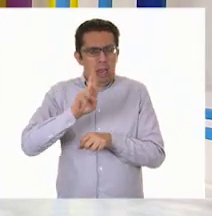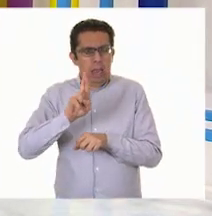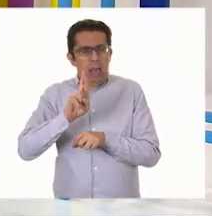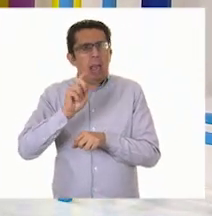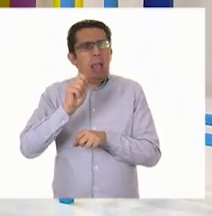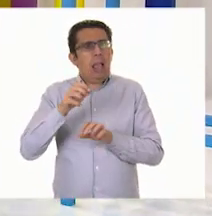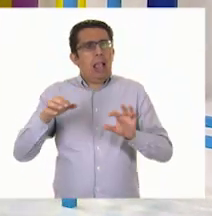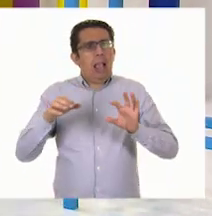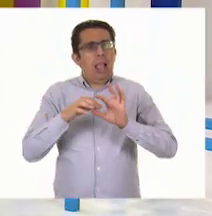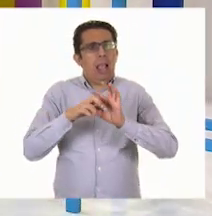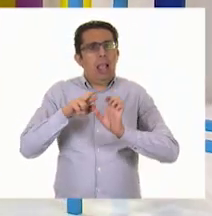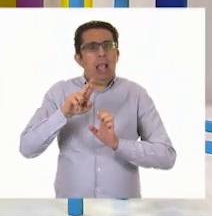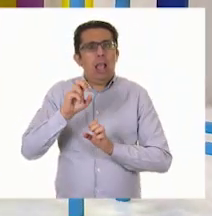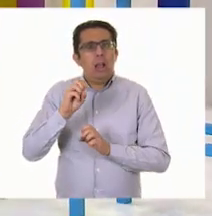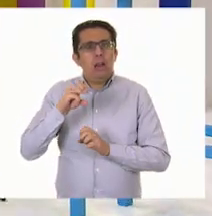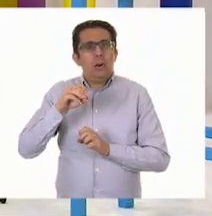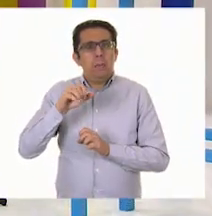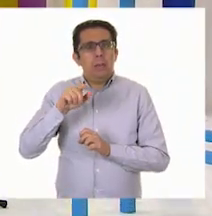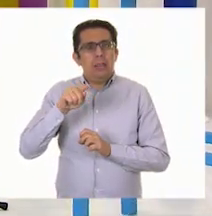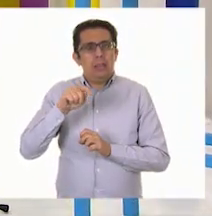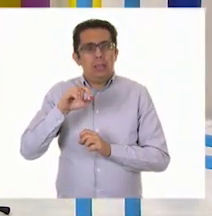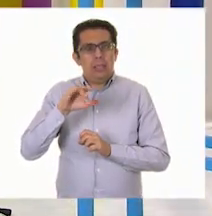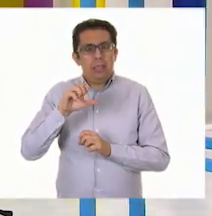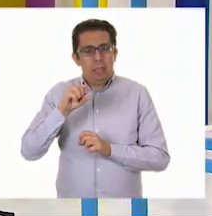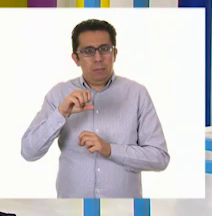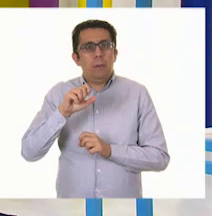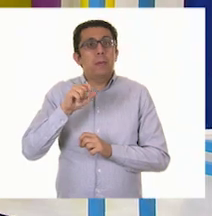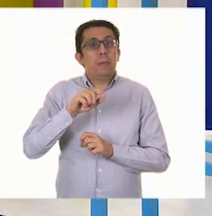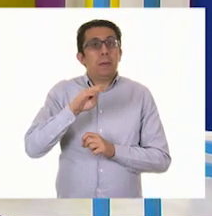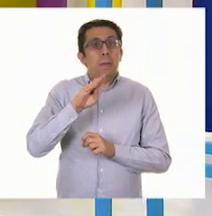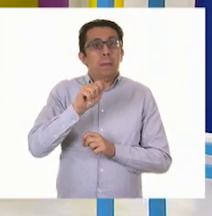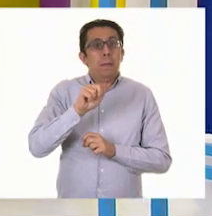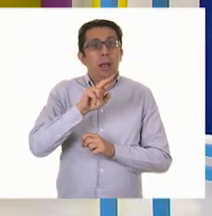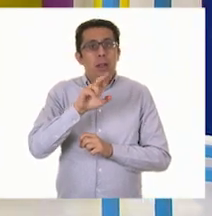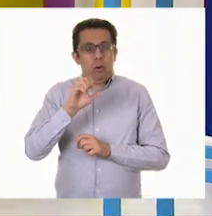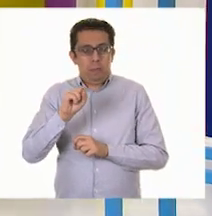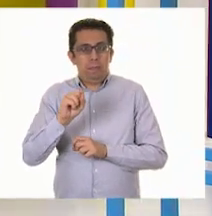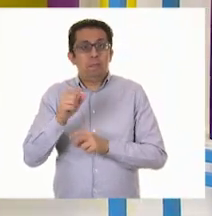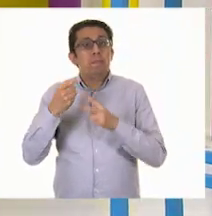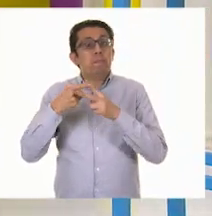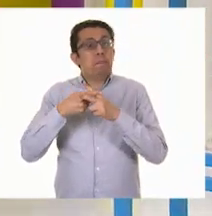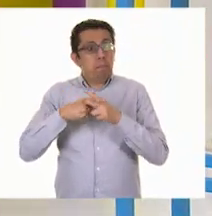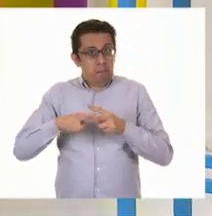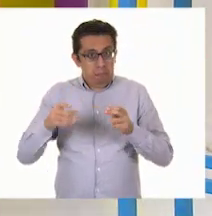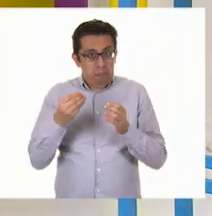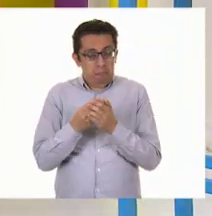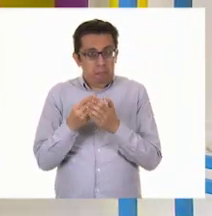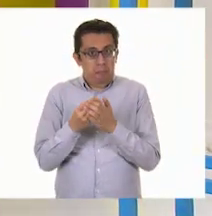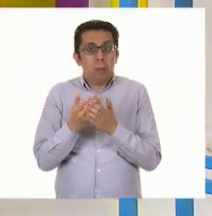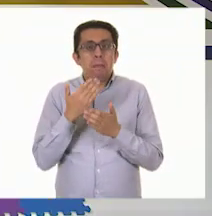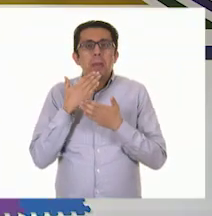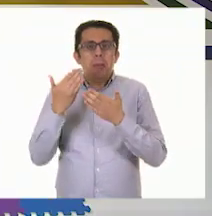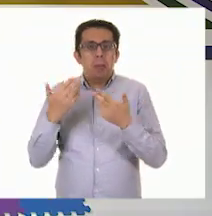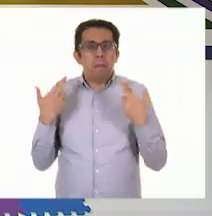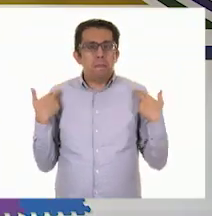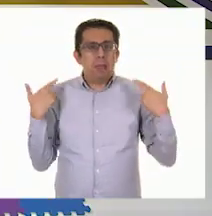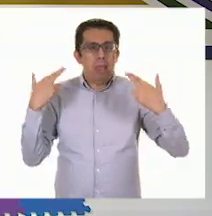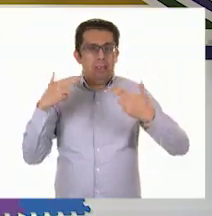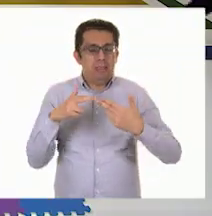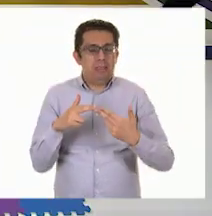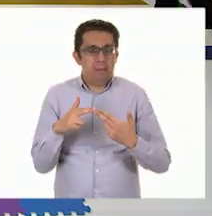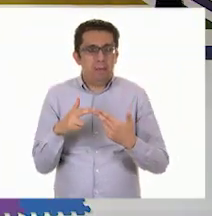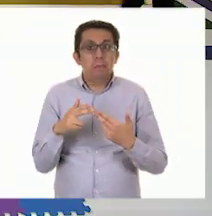romanticismo y barroco. ¿Ya están listas? ¿Están listos? Pues vamos a comenzar con la clase y vamos a darle la bienvenida a la maestra Mago. Hola maestra, ¿cómo